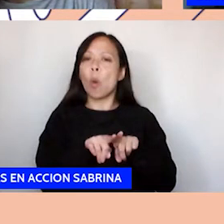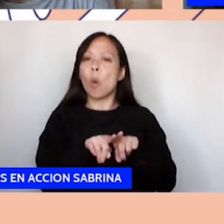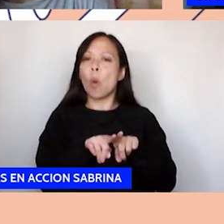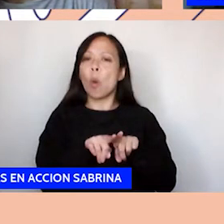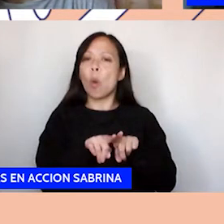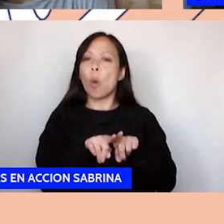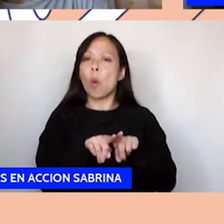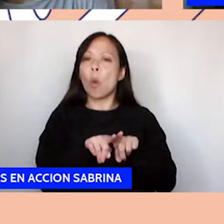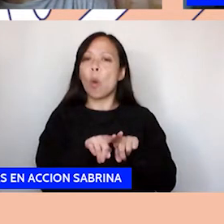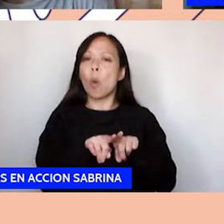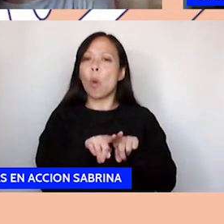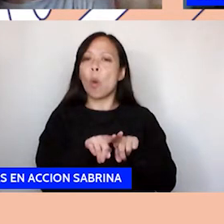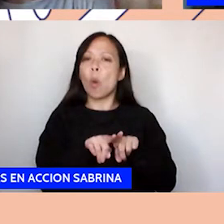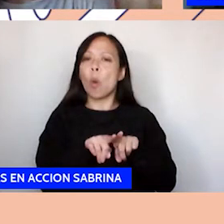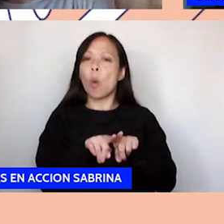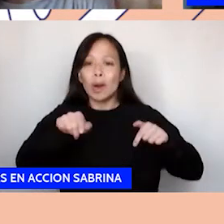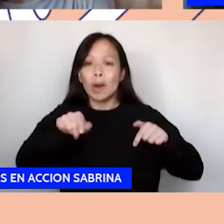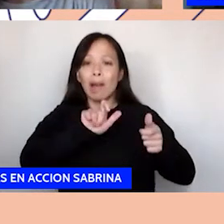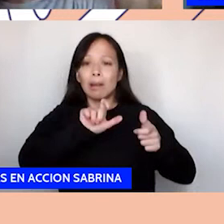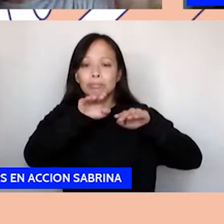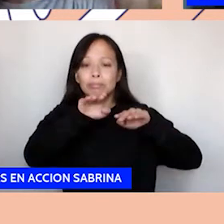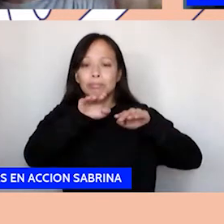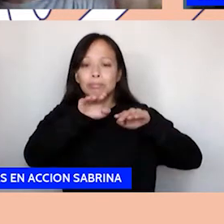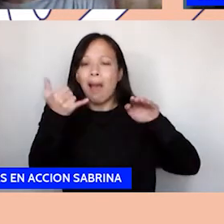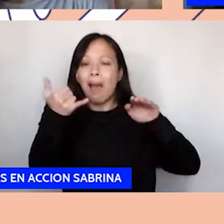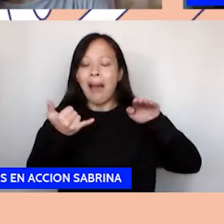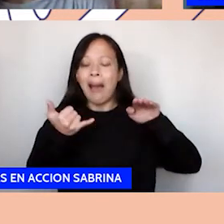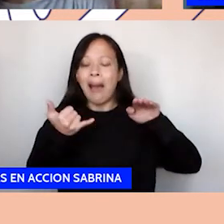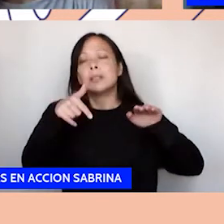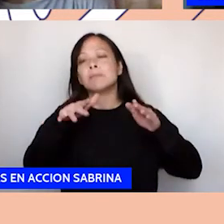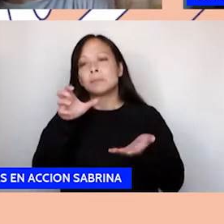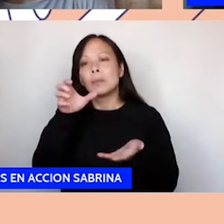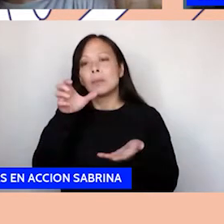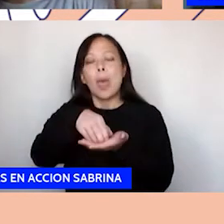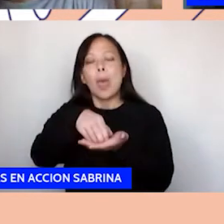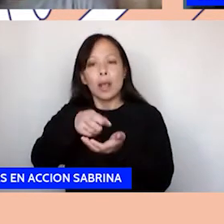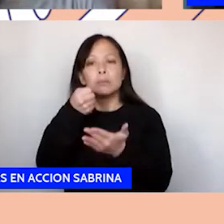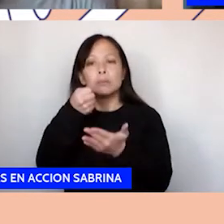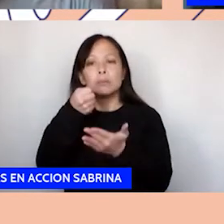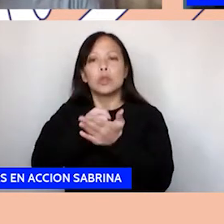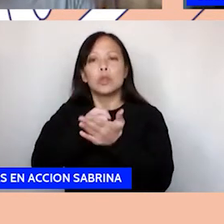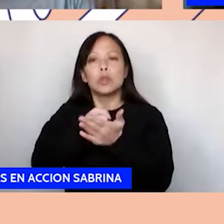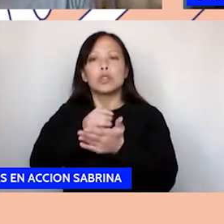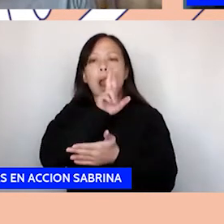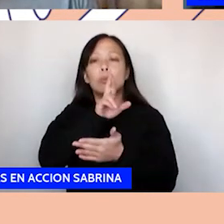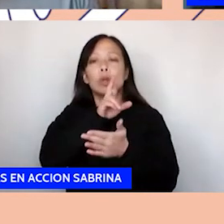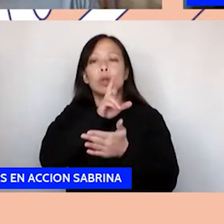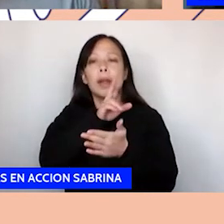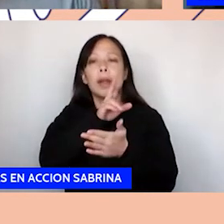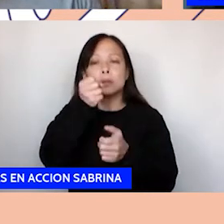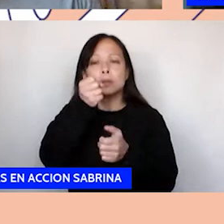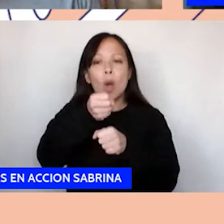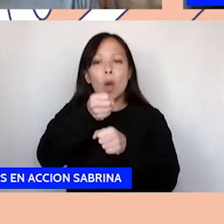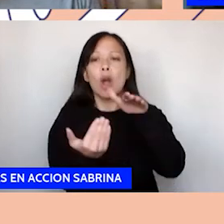las mujeres estén en puestos de liderazgo y apoya muchísimo a que existan estas comunidades que hace que las mujeres nos